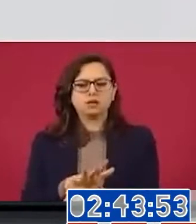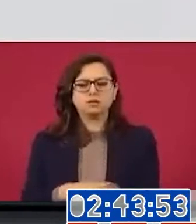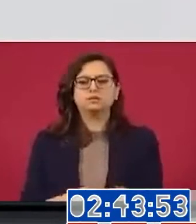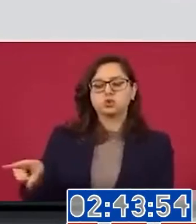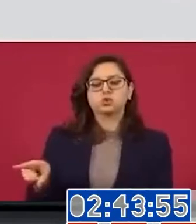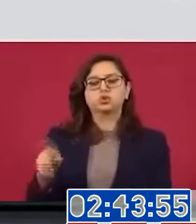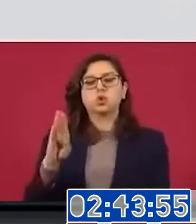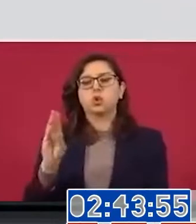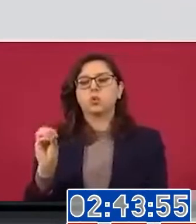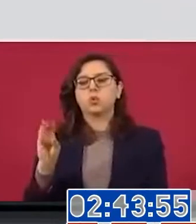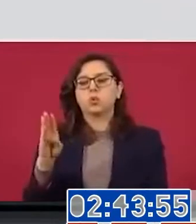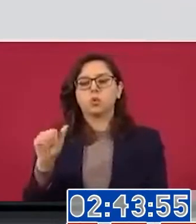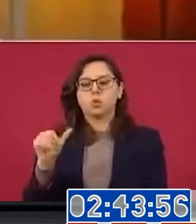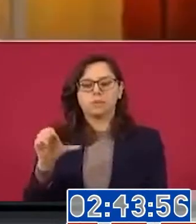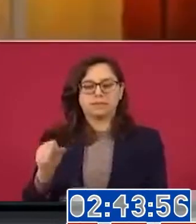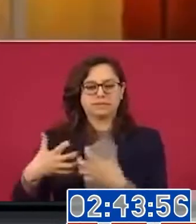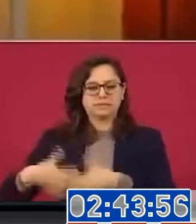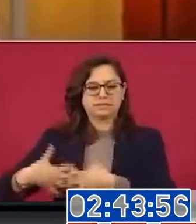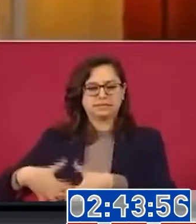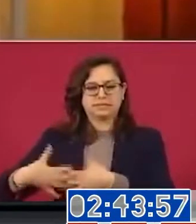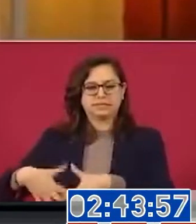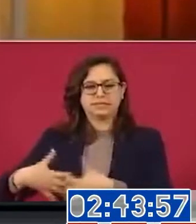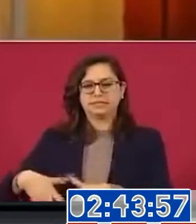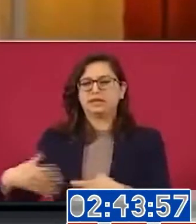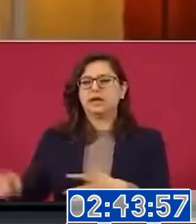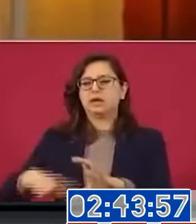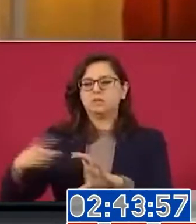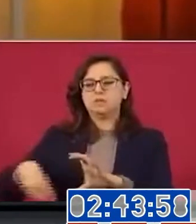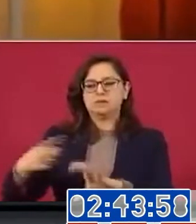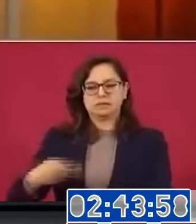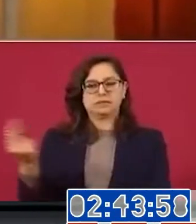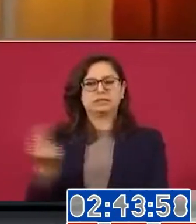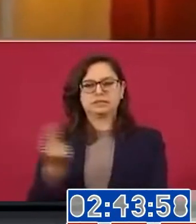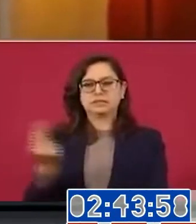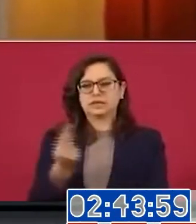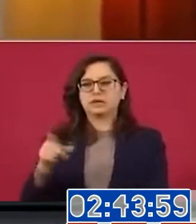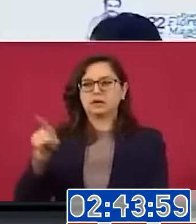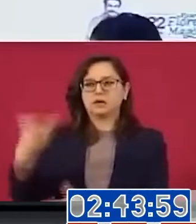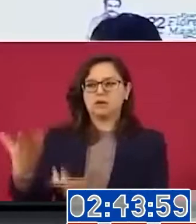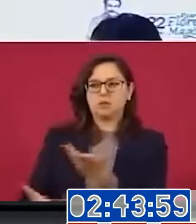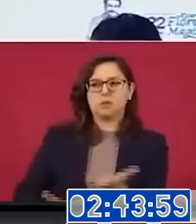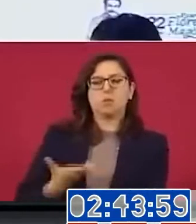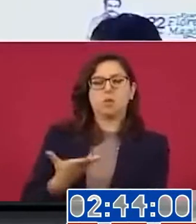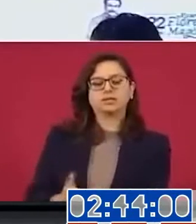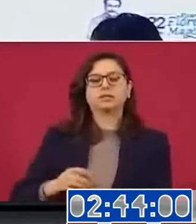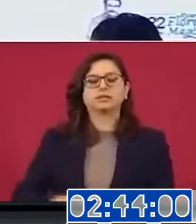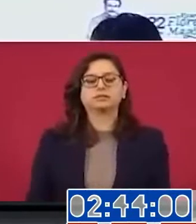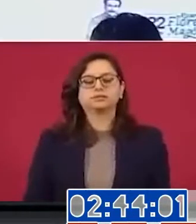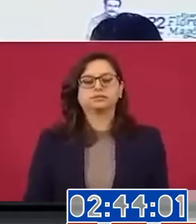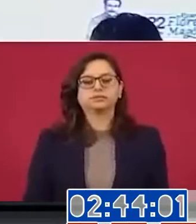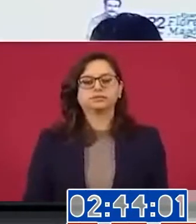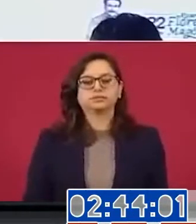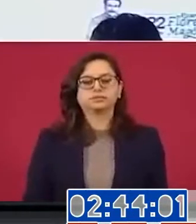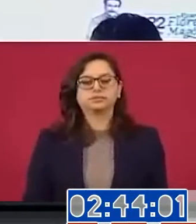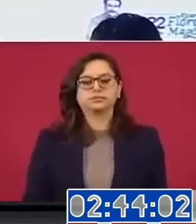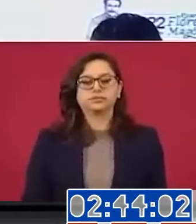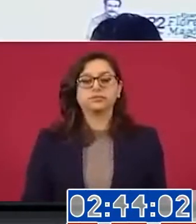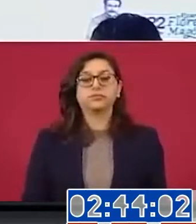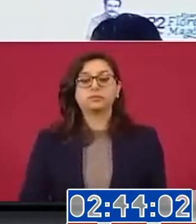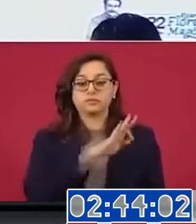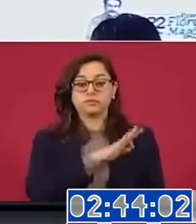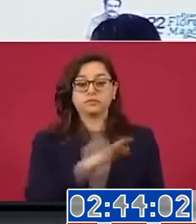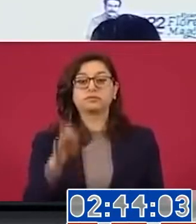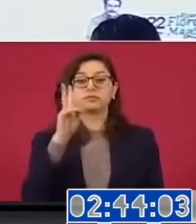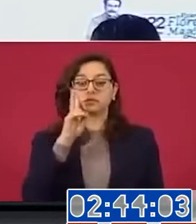en Houston, ofreció a través de un comunicado a Bloomberg Comunicaciones su postura. Básicamente lo que dijo Kate